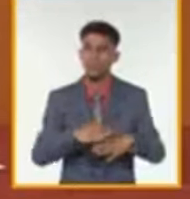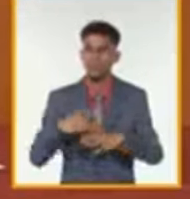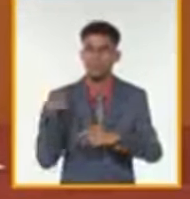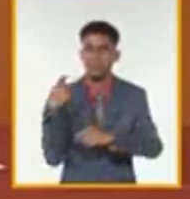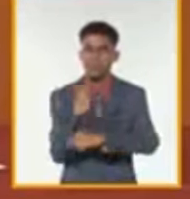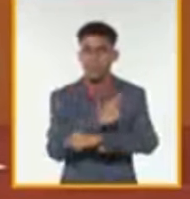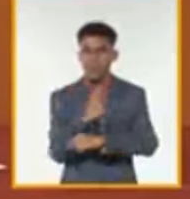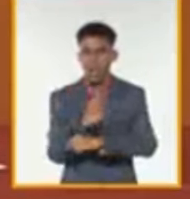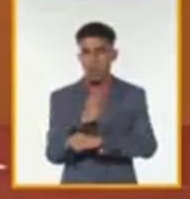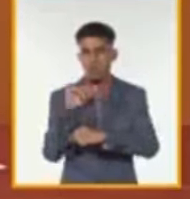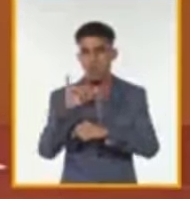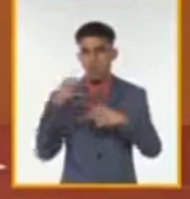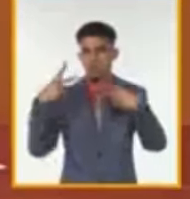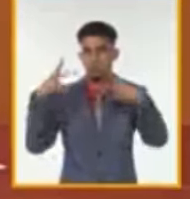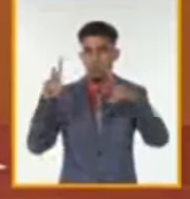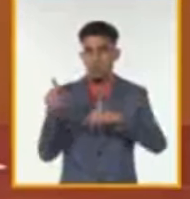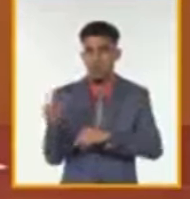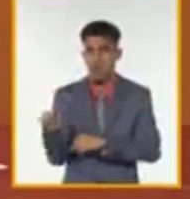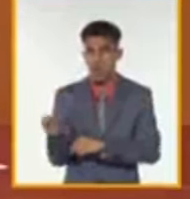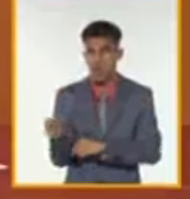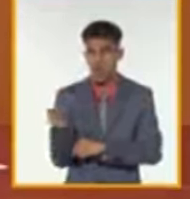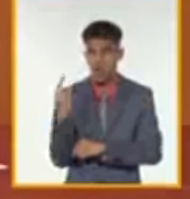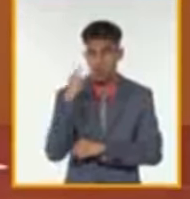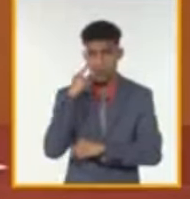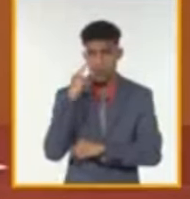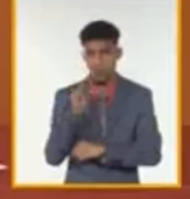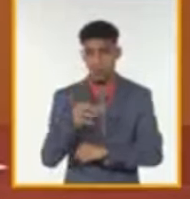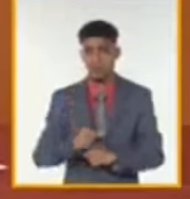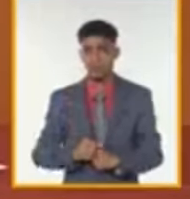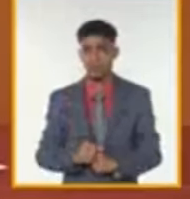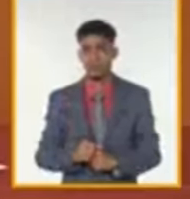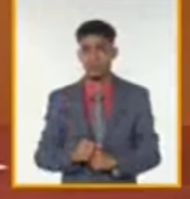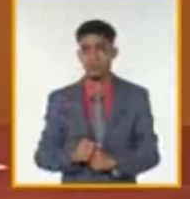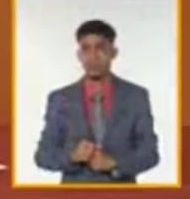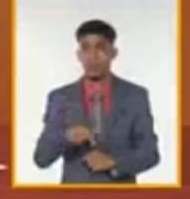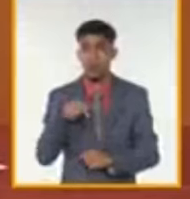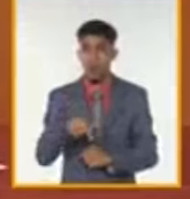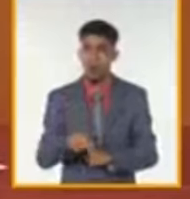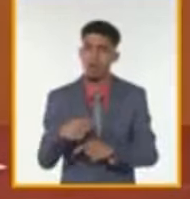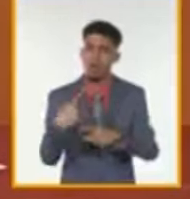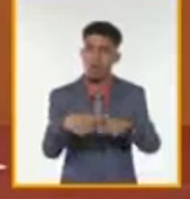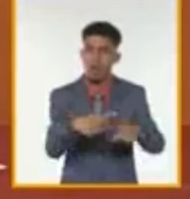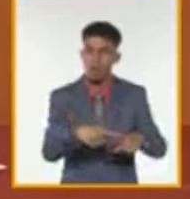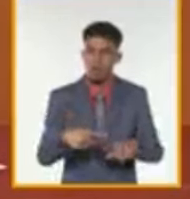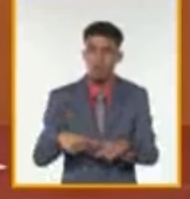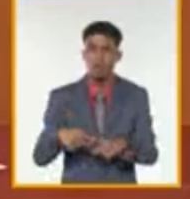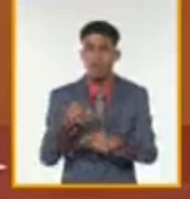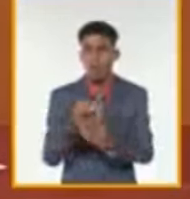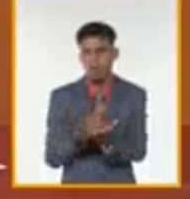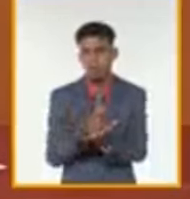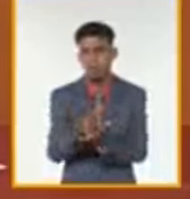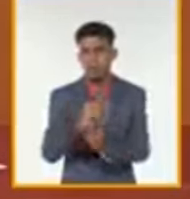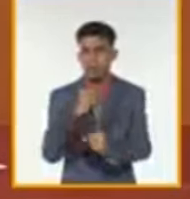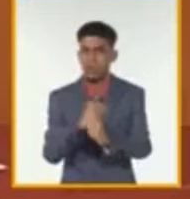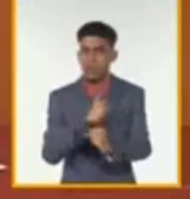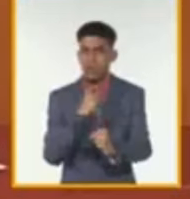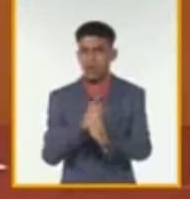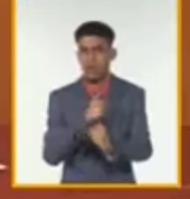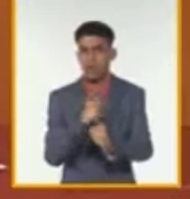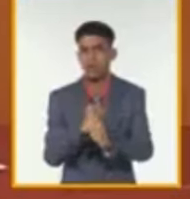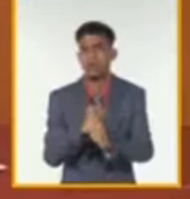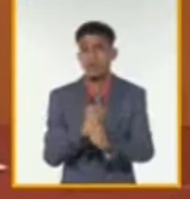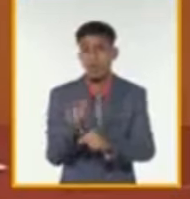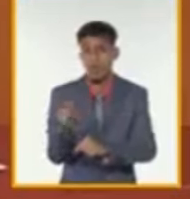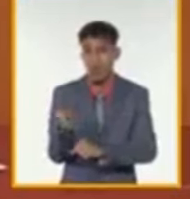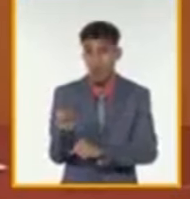radialistas de nuestro país donde Hoy hay también pues hacedores de la radio y sigue siendo uno de los de los medios